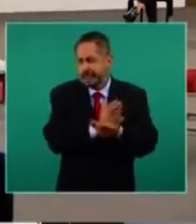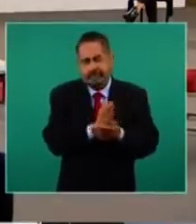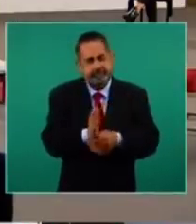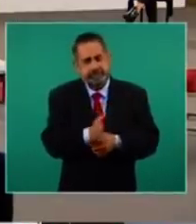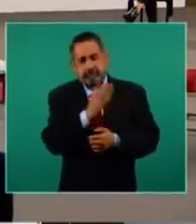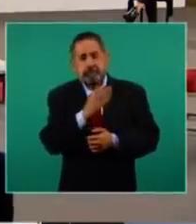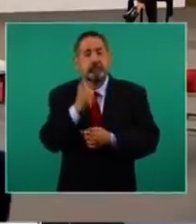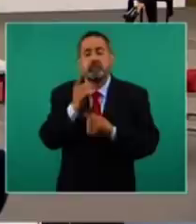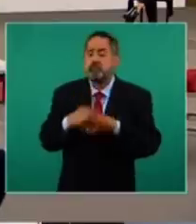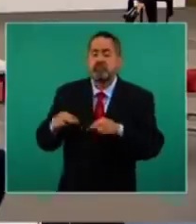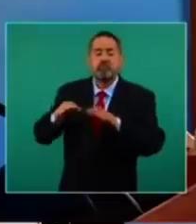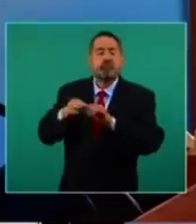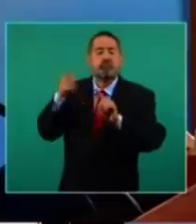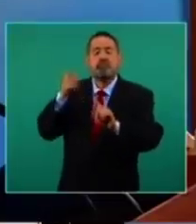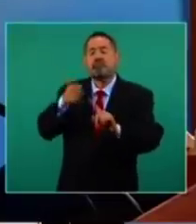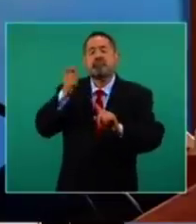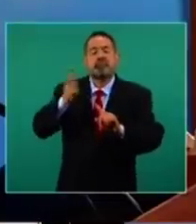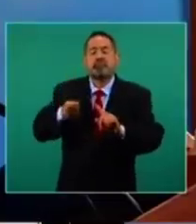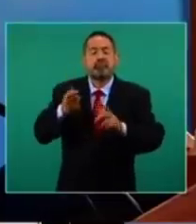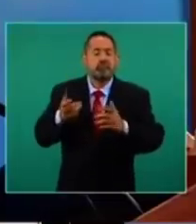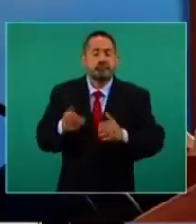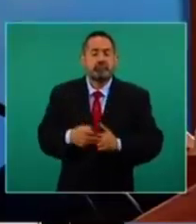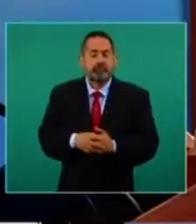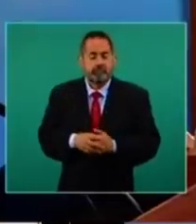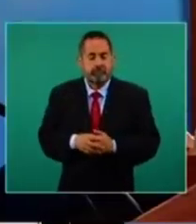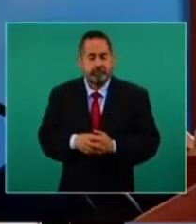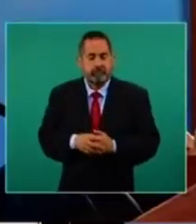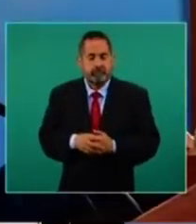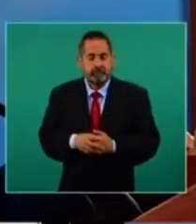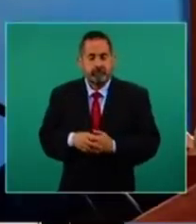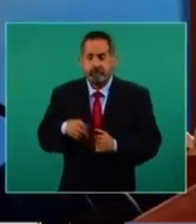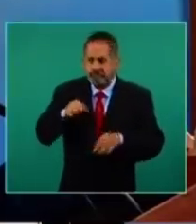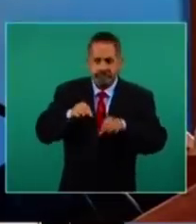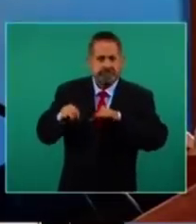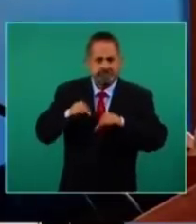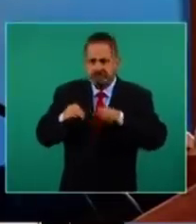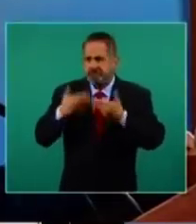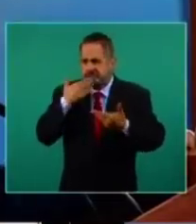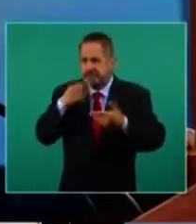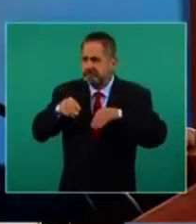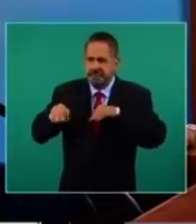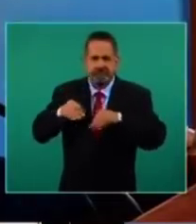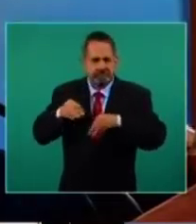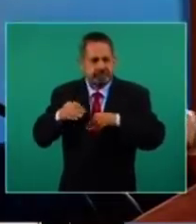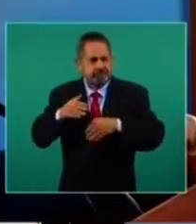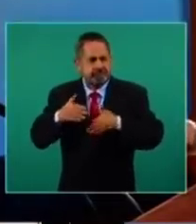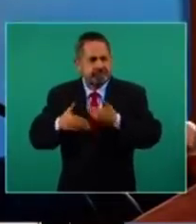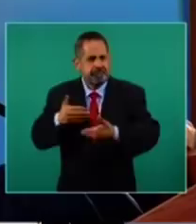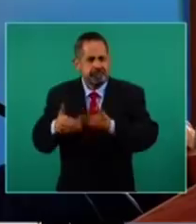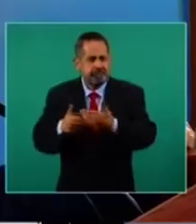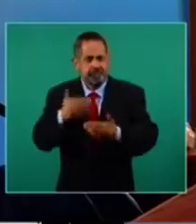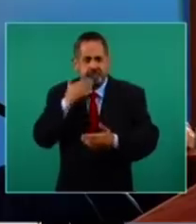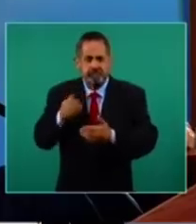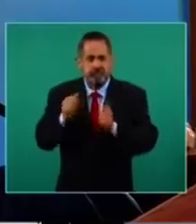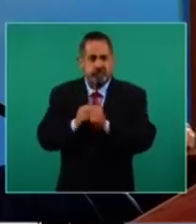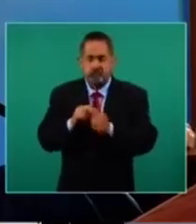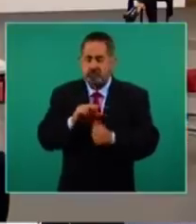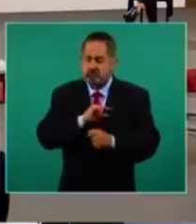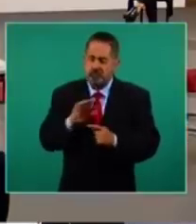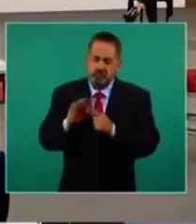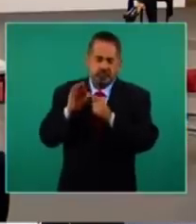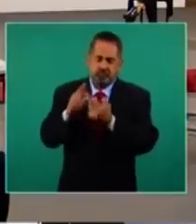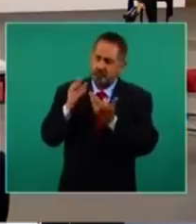importante es que por toda la labor que se ha hecho, de manera muy